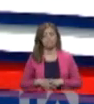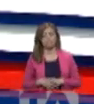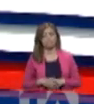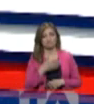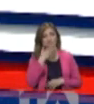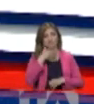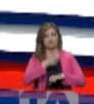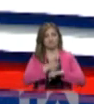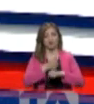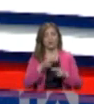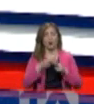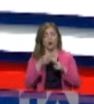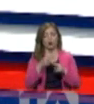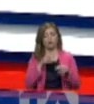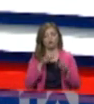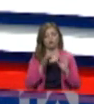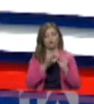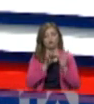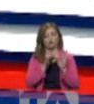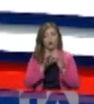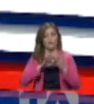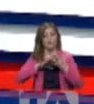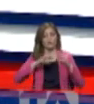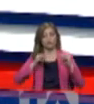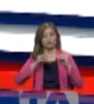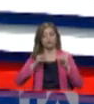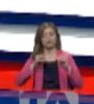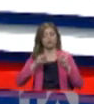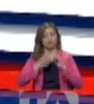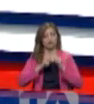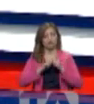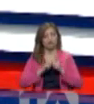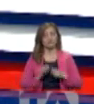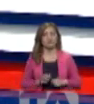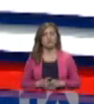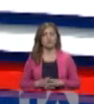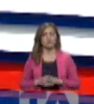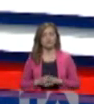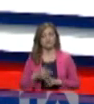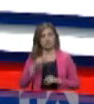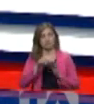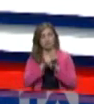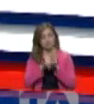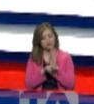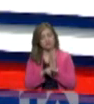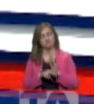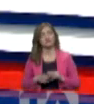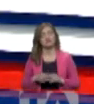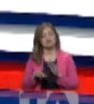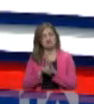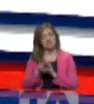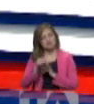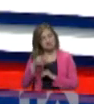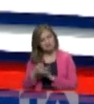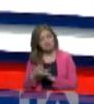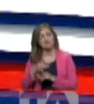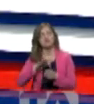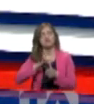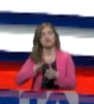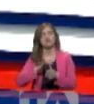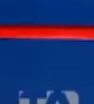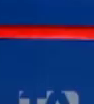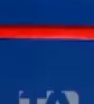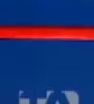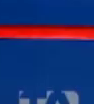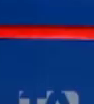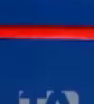que las autoridades pronto vayan, acudan y vean todas estas edificaciones que no están cumpliendo con las normas, que no están cumpliendo con la ley y que son un riesgo para la